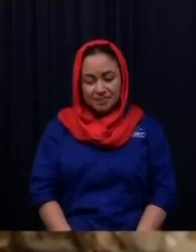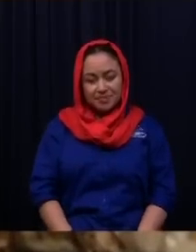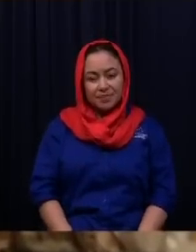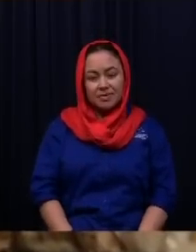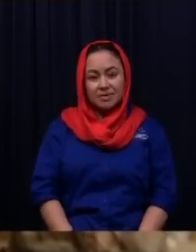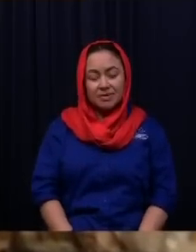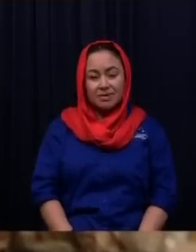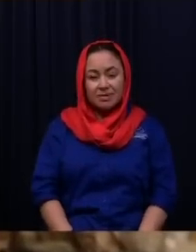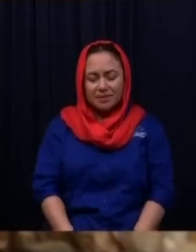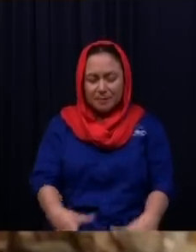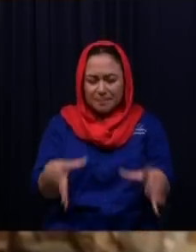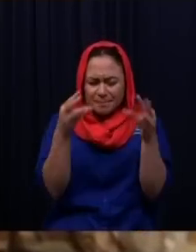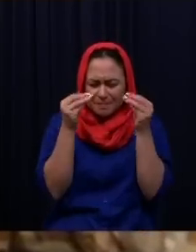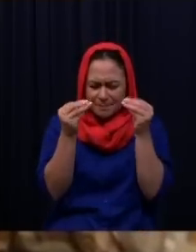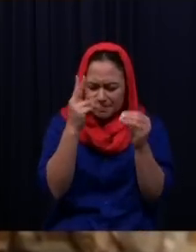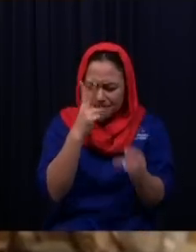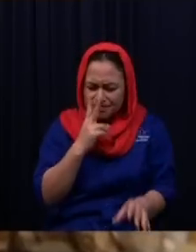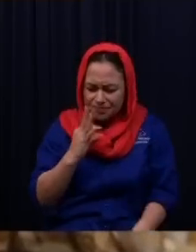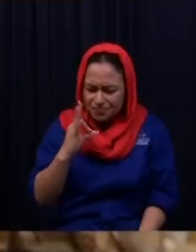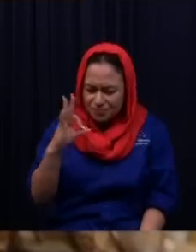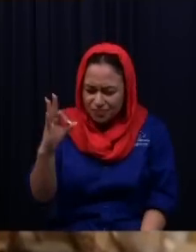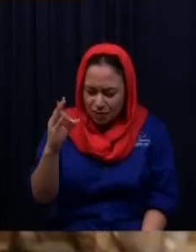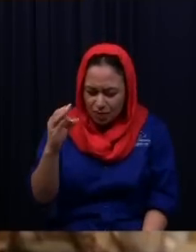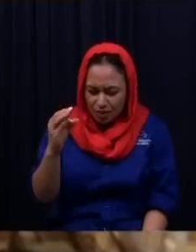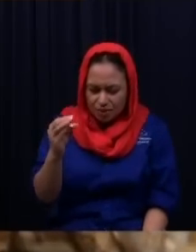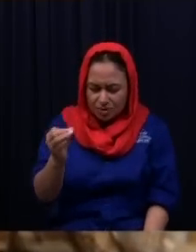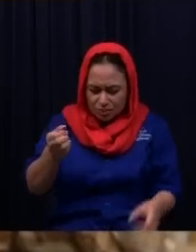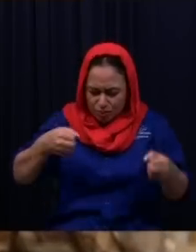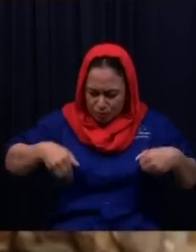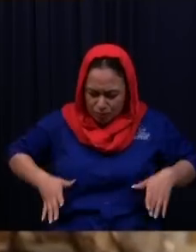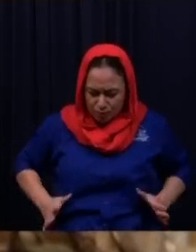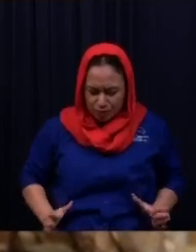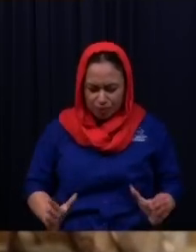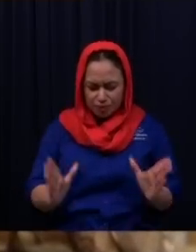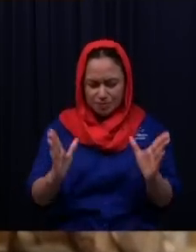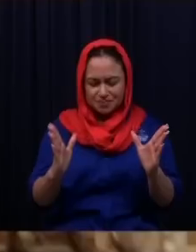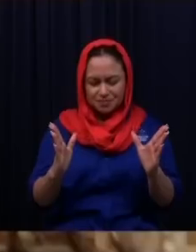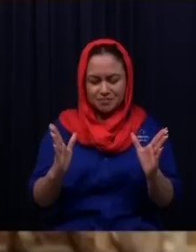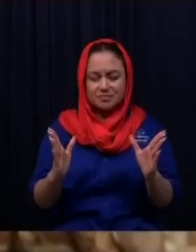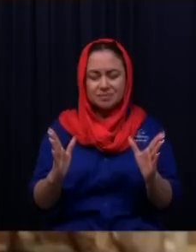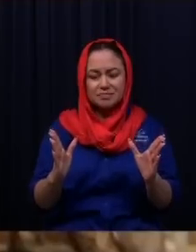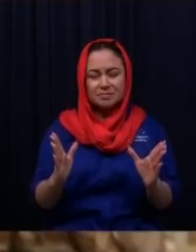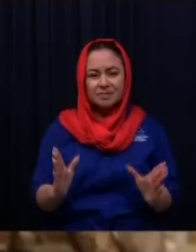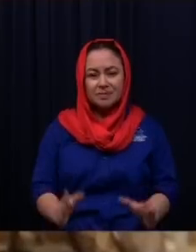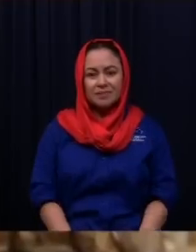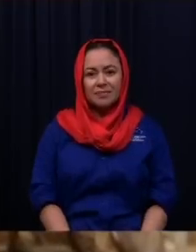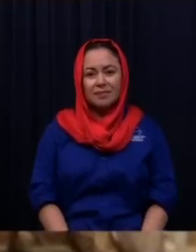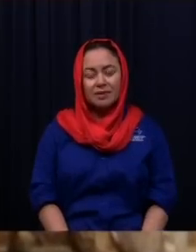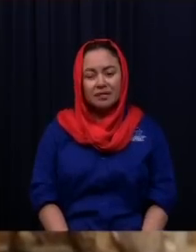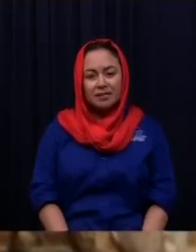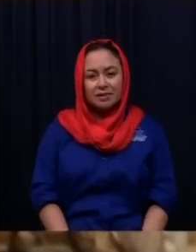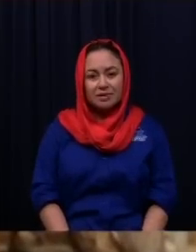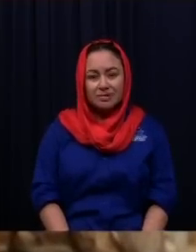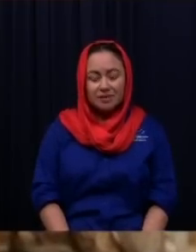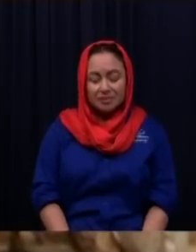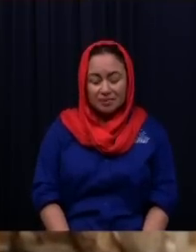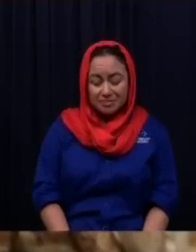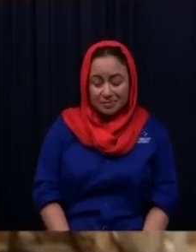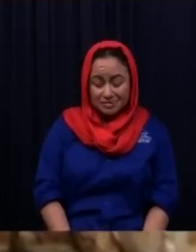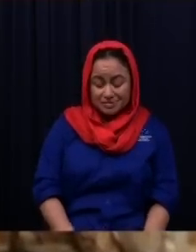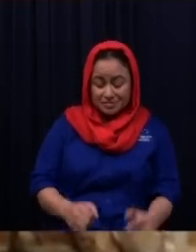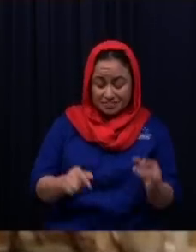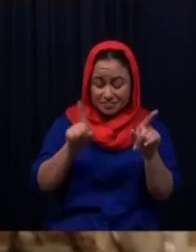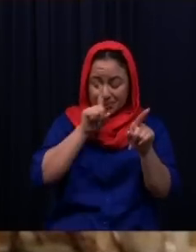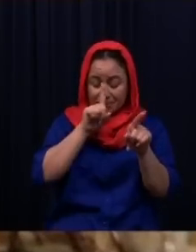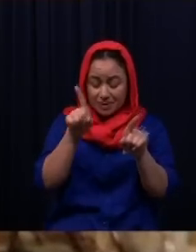hijos dados a luz en tu iglesia, en el nombre de Jesús. Que podamos abrir nuestra mano también, en el nombre de